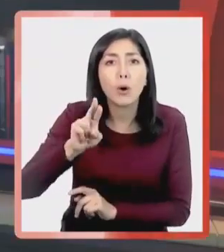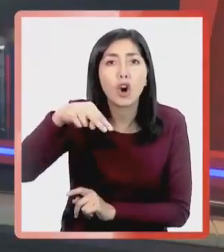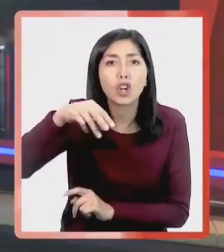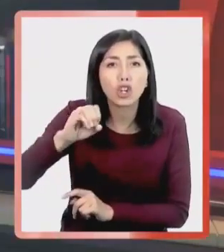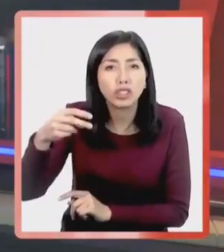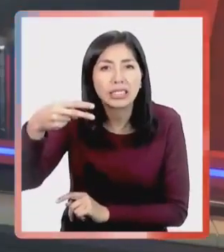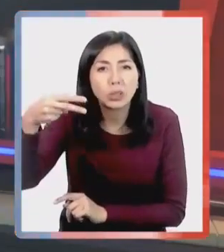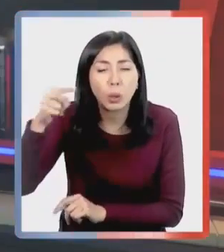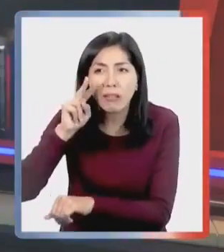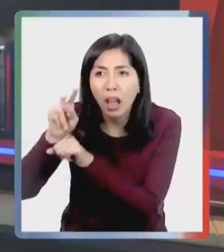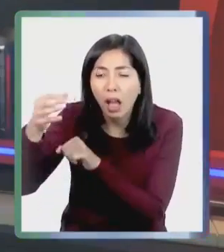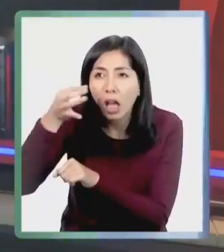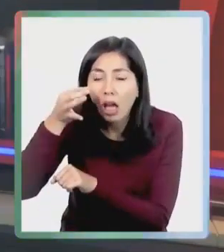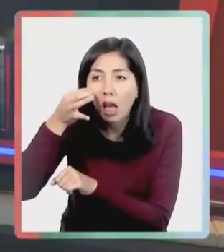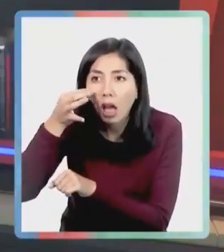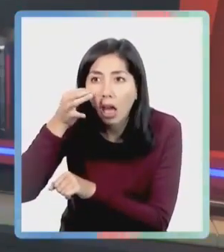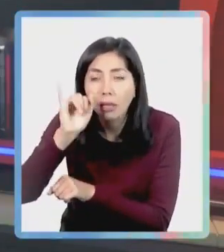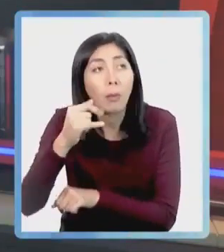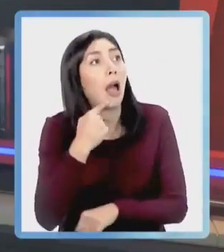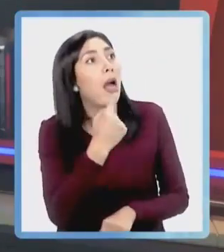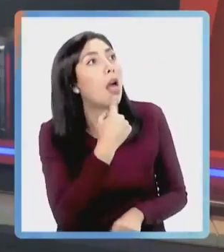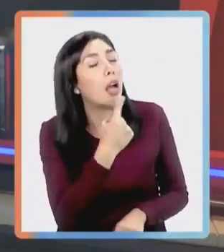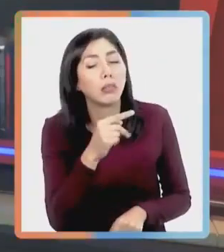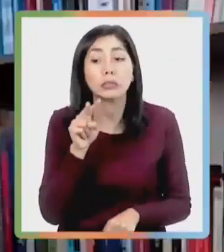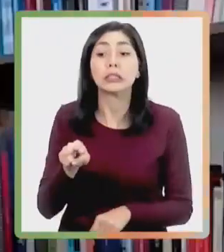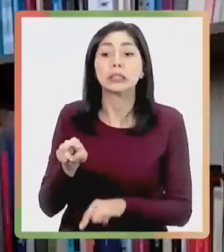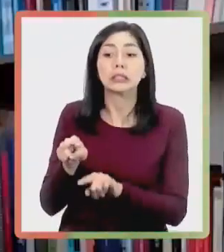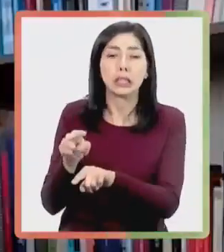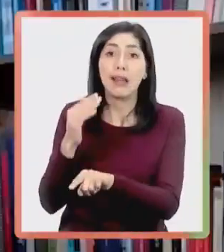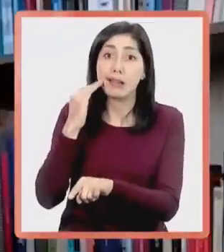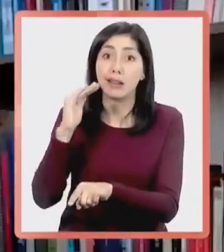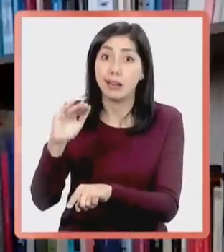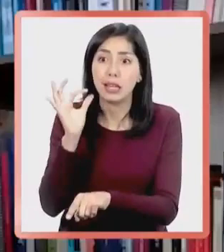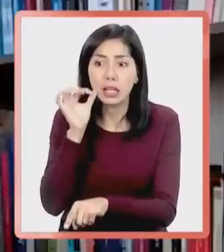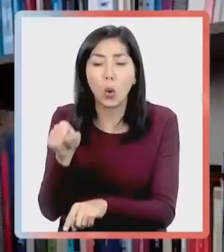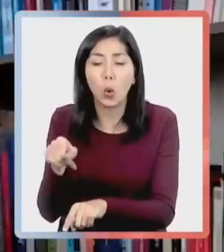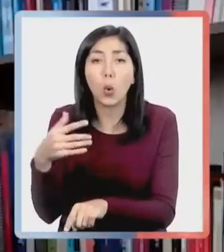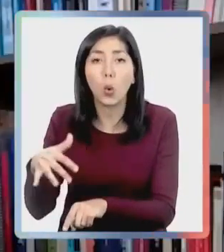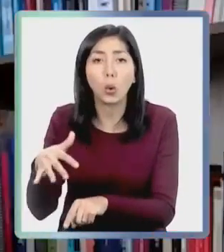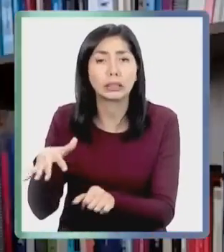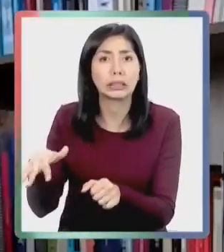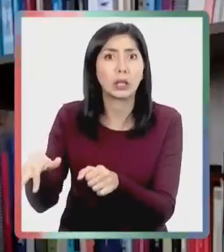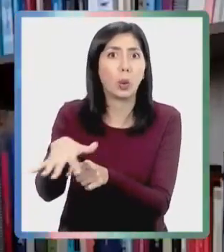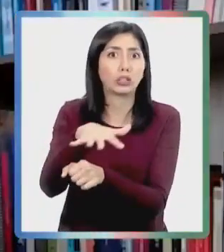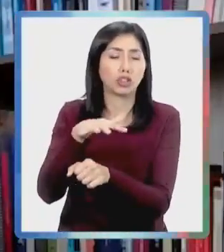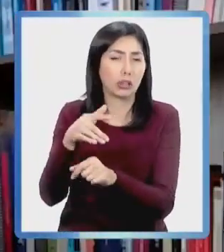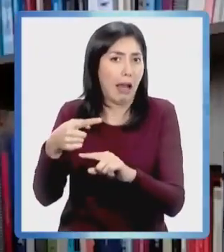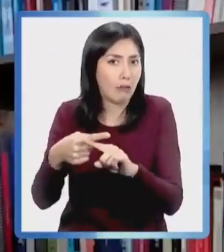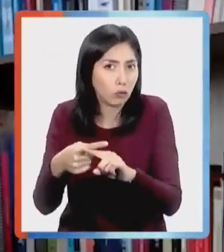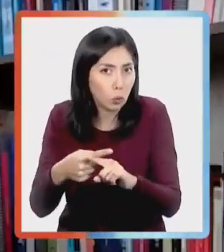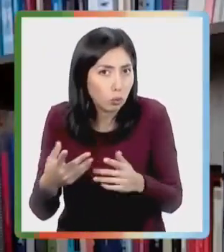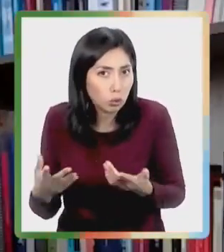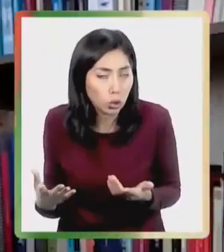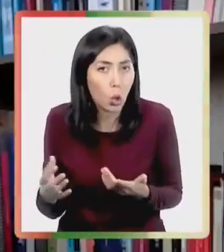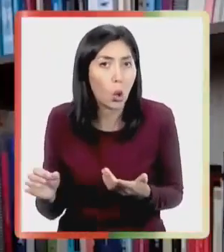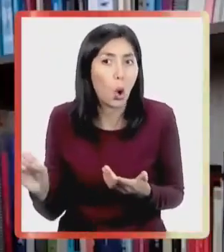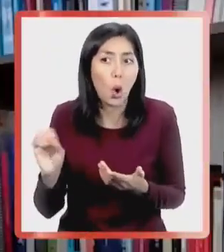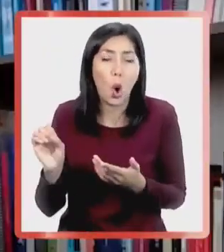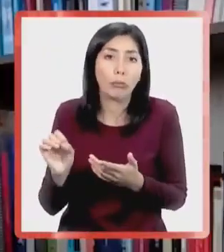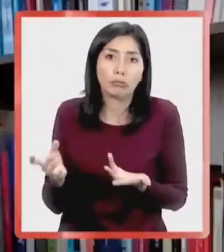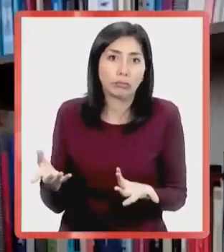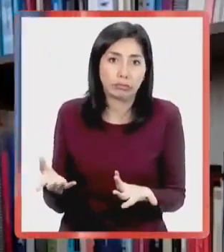eso nos puede al tiro como adultos servir de alerta para ver que esta niñita tal vez está expuesta a una situación abusiva o a lo